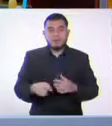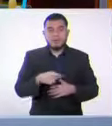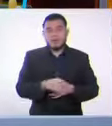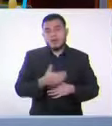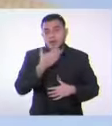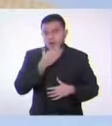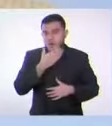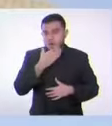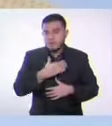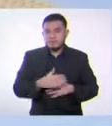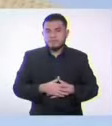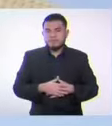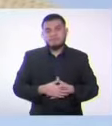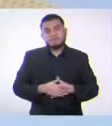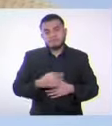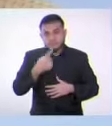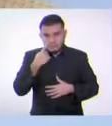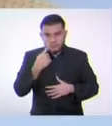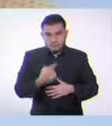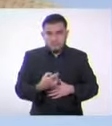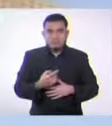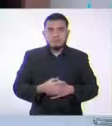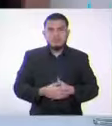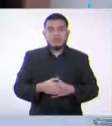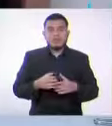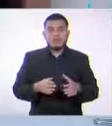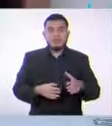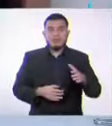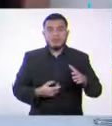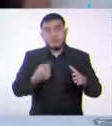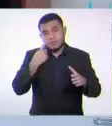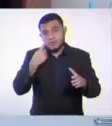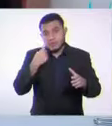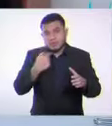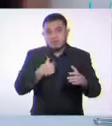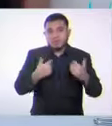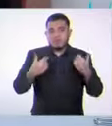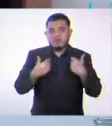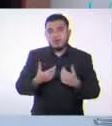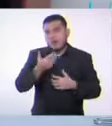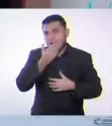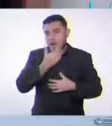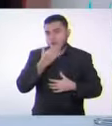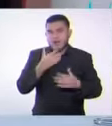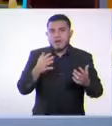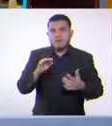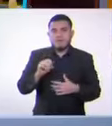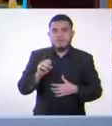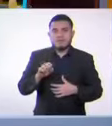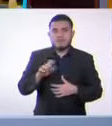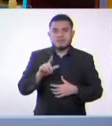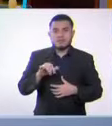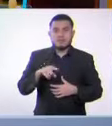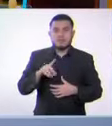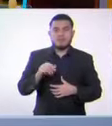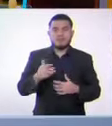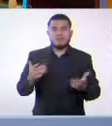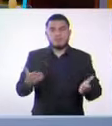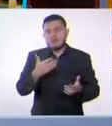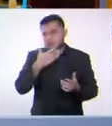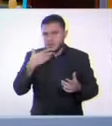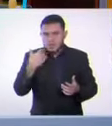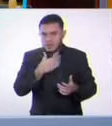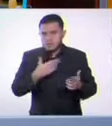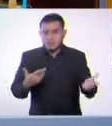agua. Observen este vaso donde tengo agua en fase líquida. Pero ¿qué